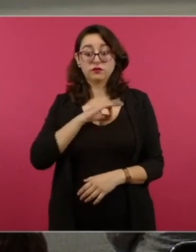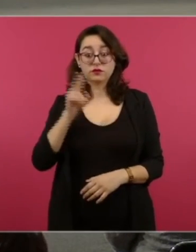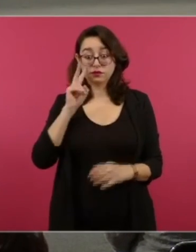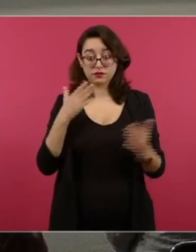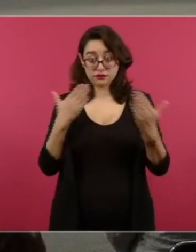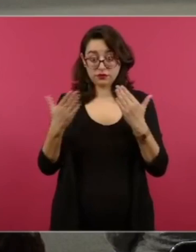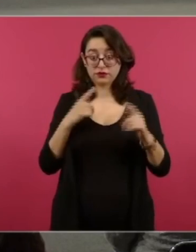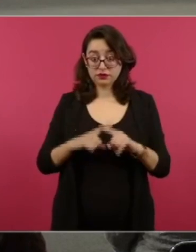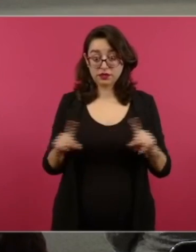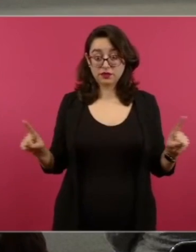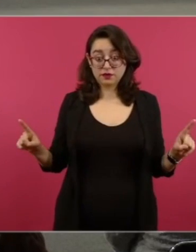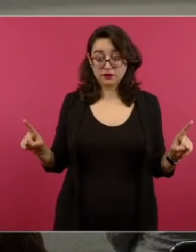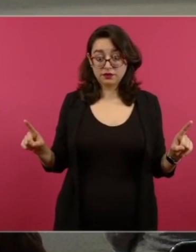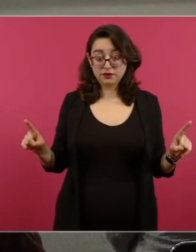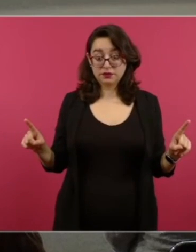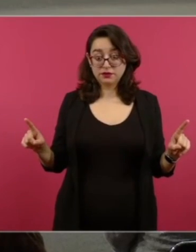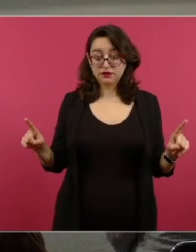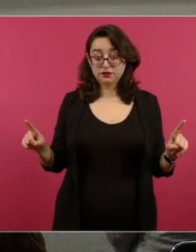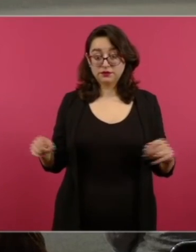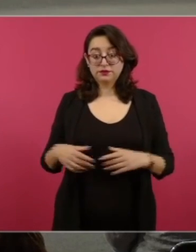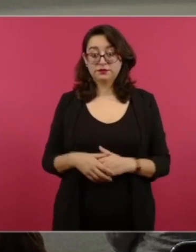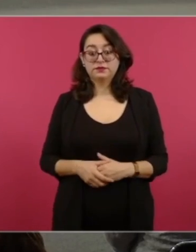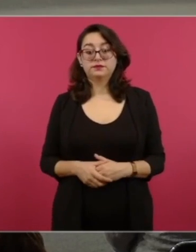Heridos y detenidos y fallecidos.